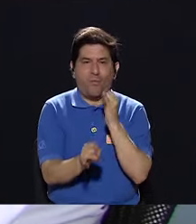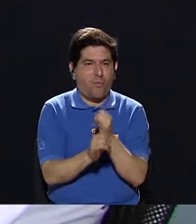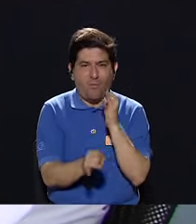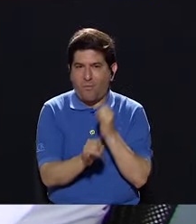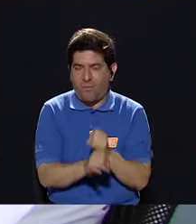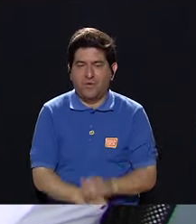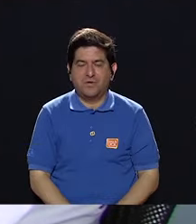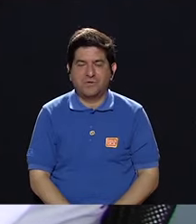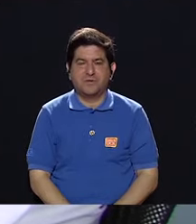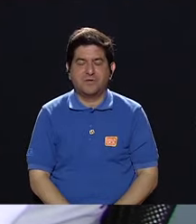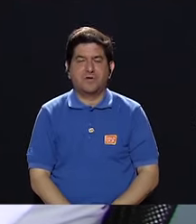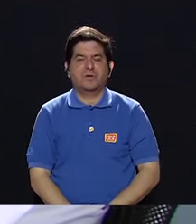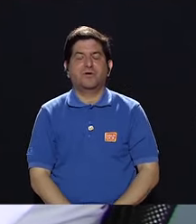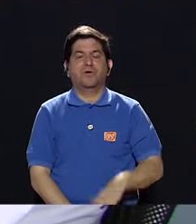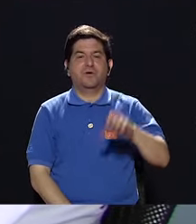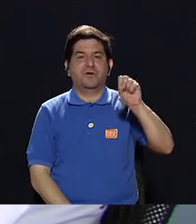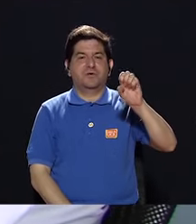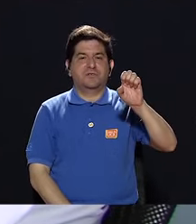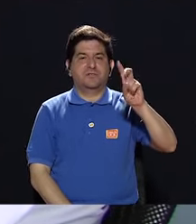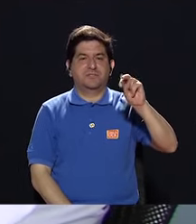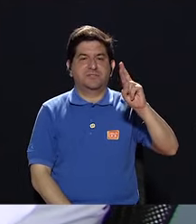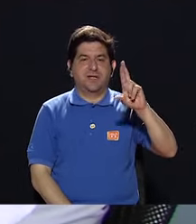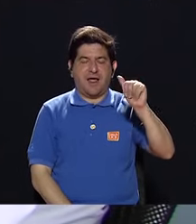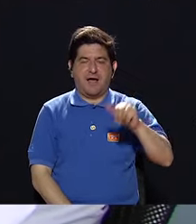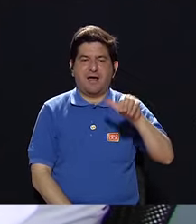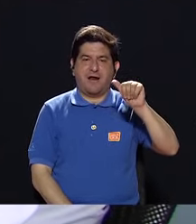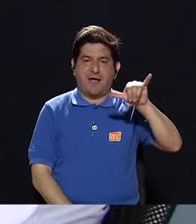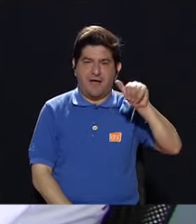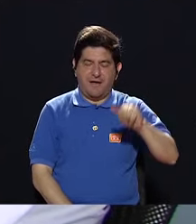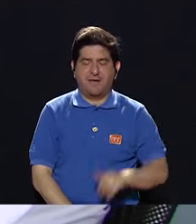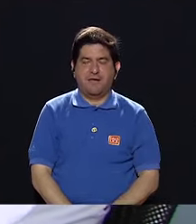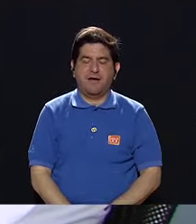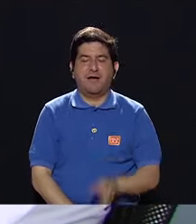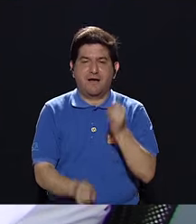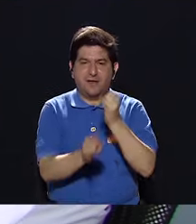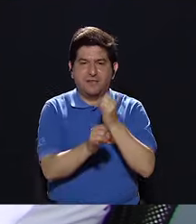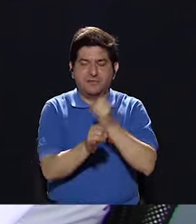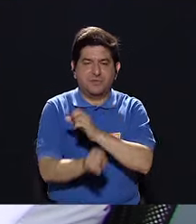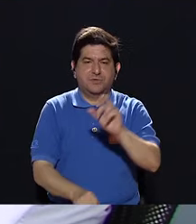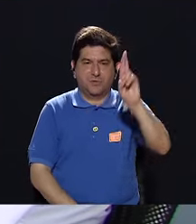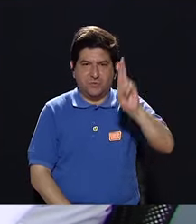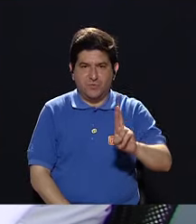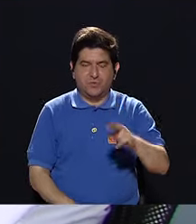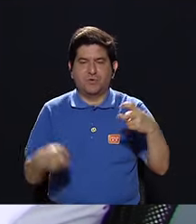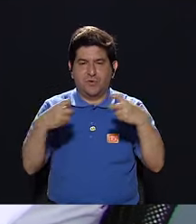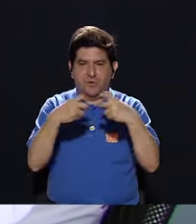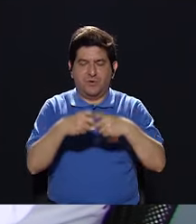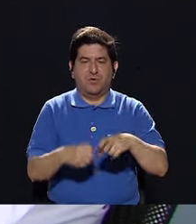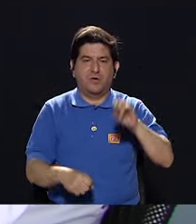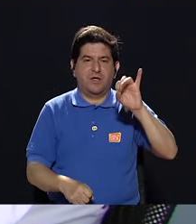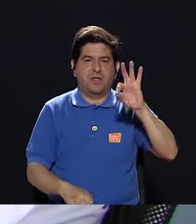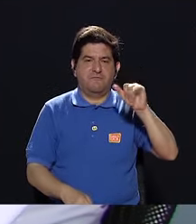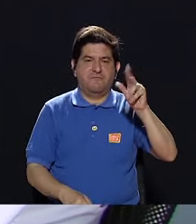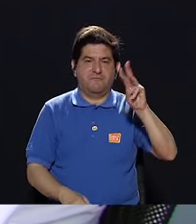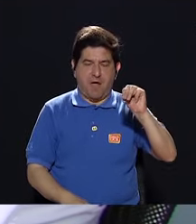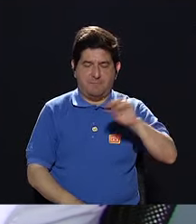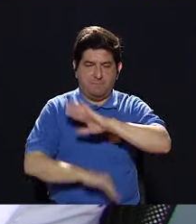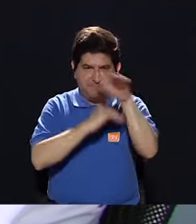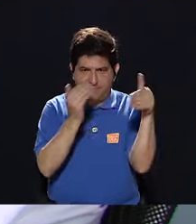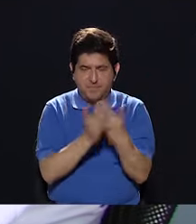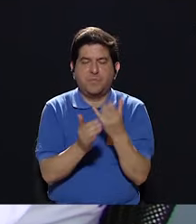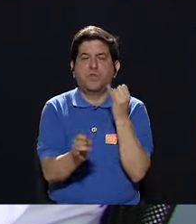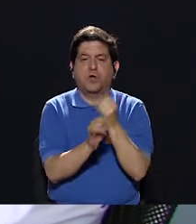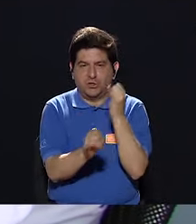otras instituciones como el SENARA, Acueductos y Alcantarillados, el mismo Instituto Costarricense de Electricidad, el IFAM,